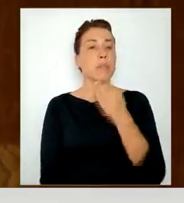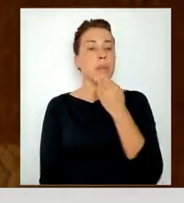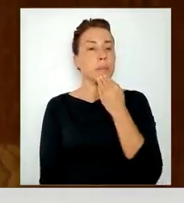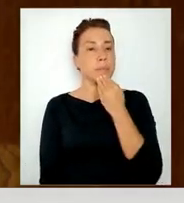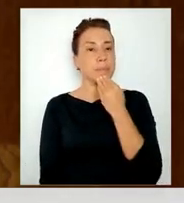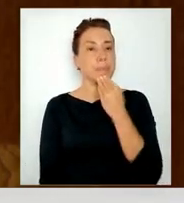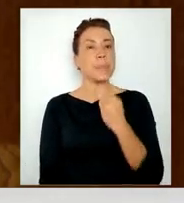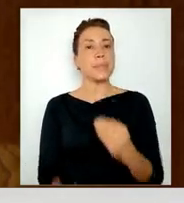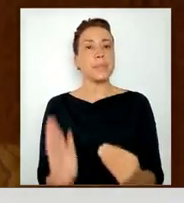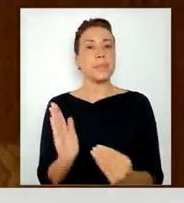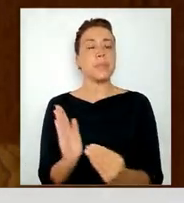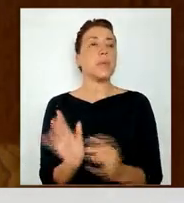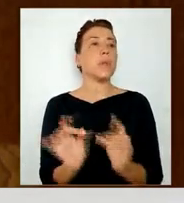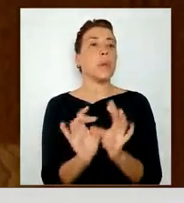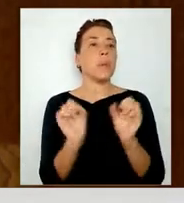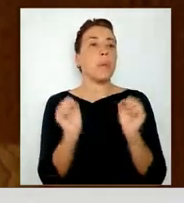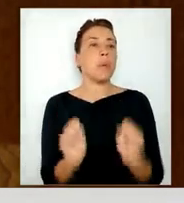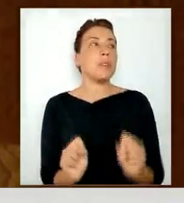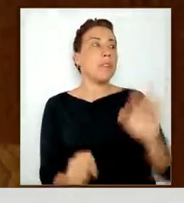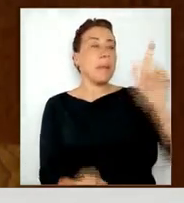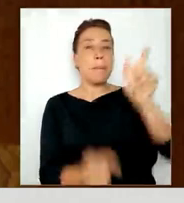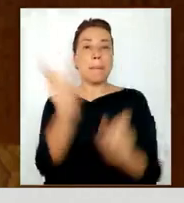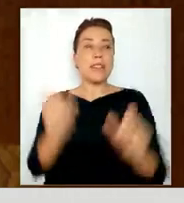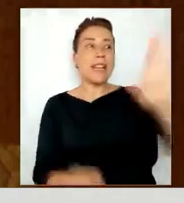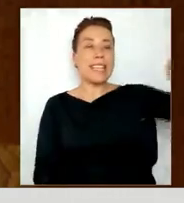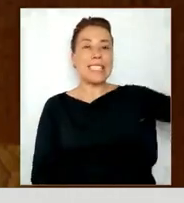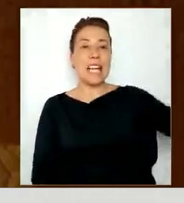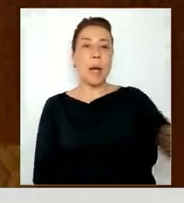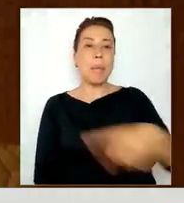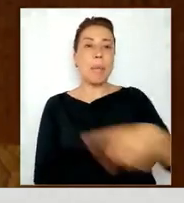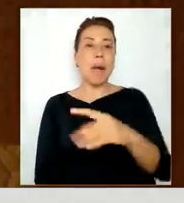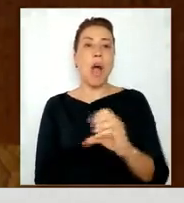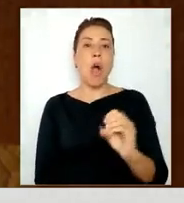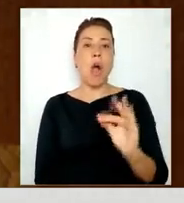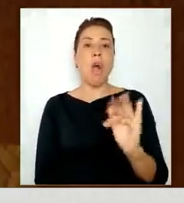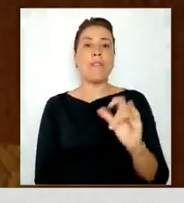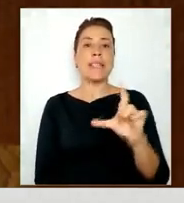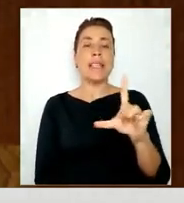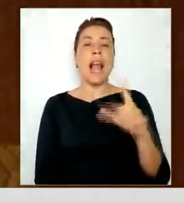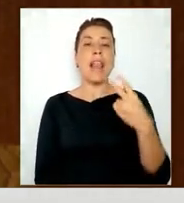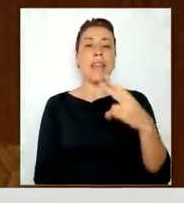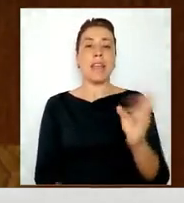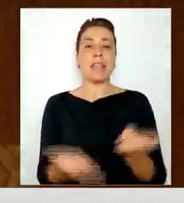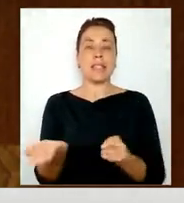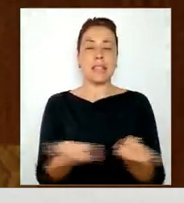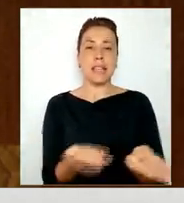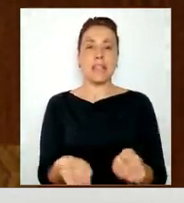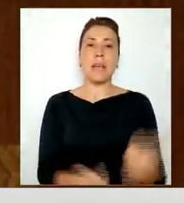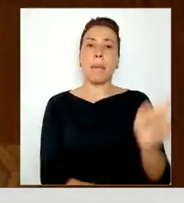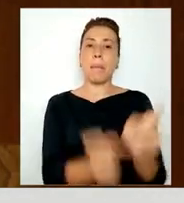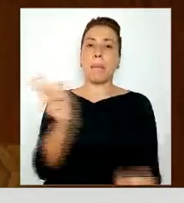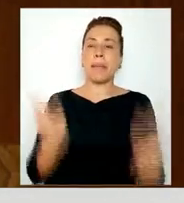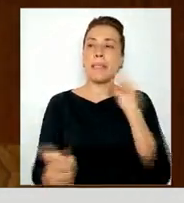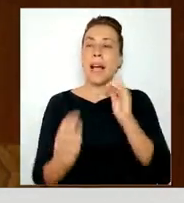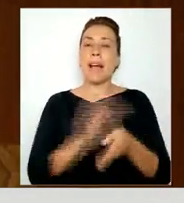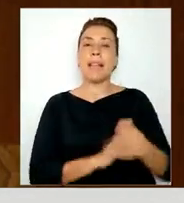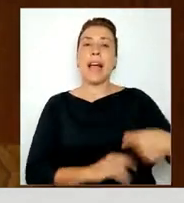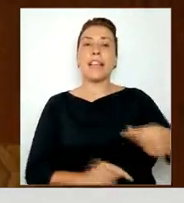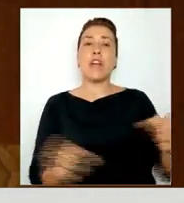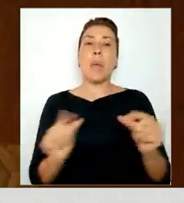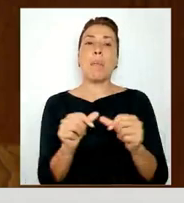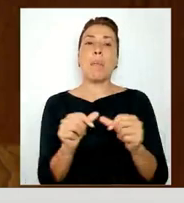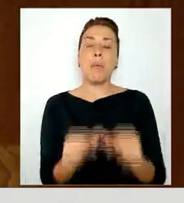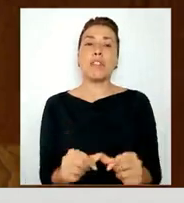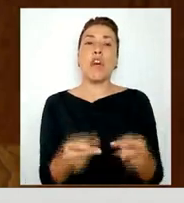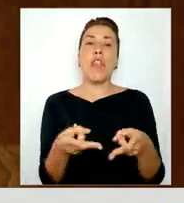posibles convocados a los oficiales de los servicios a los que se encuentran en retiro temporal con derecho a pensión